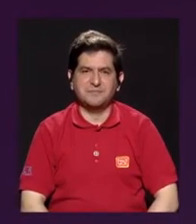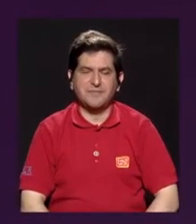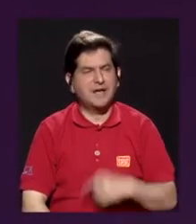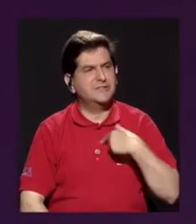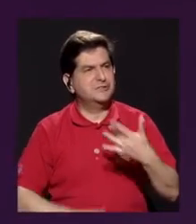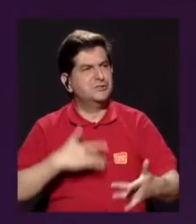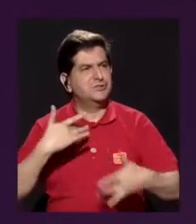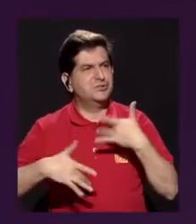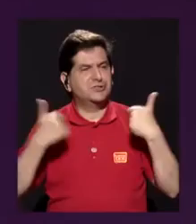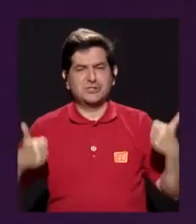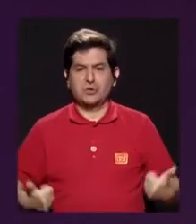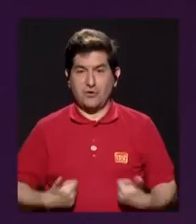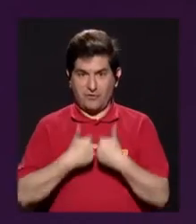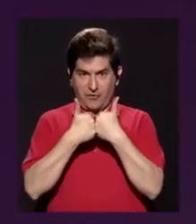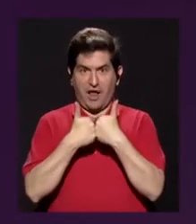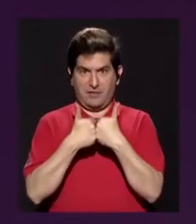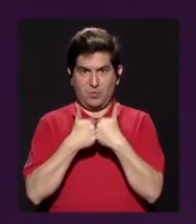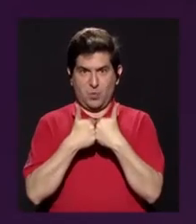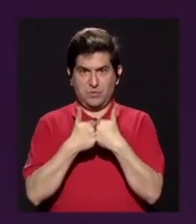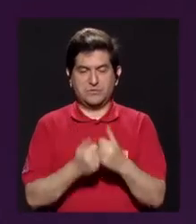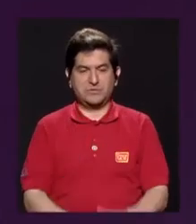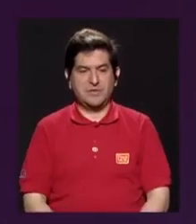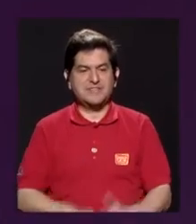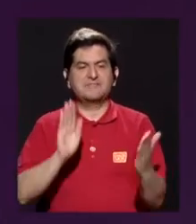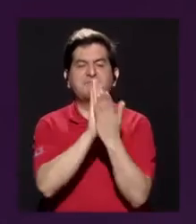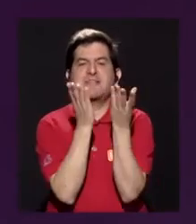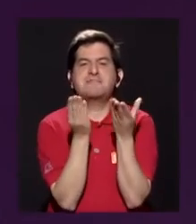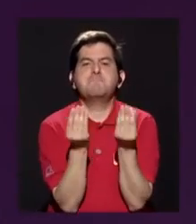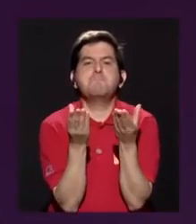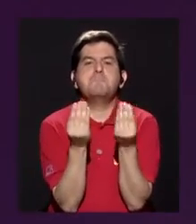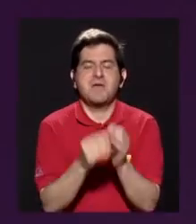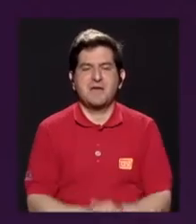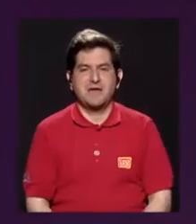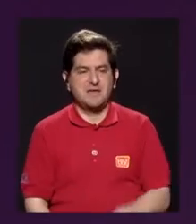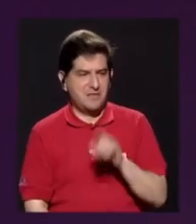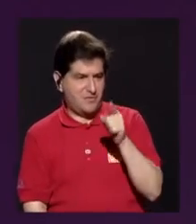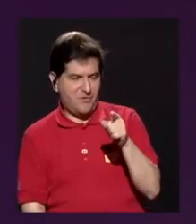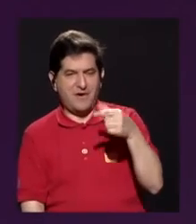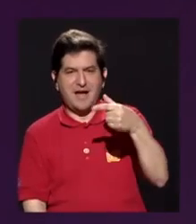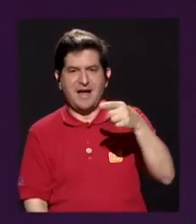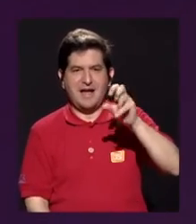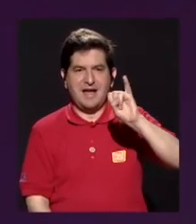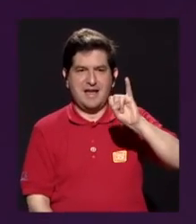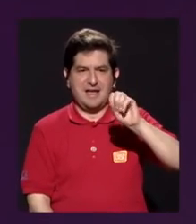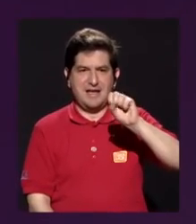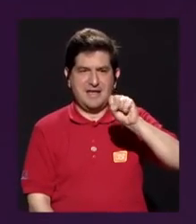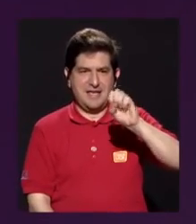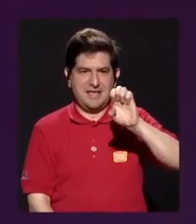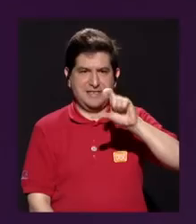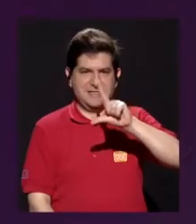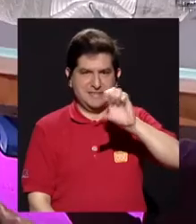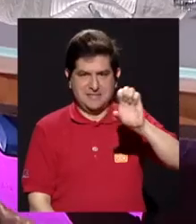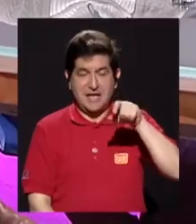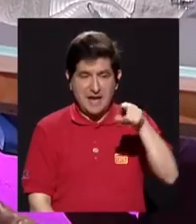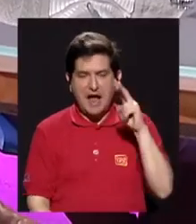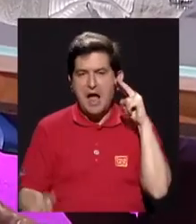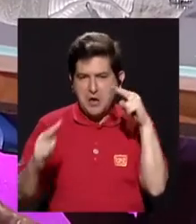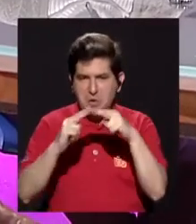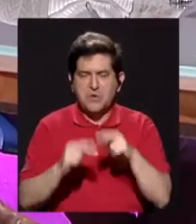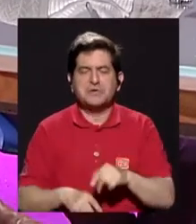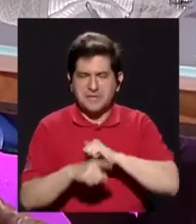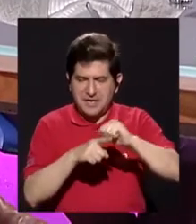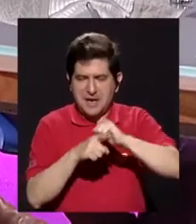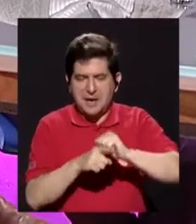Siento que los desafíos son desafíos a los miedos. A doña Giselle la conocí en esa práctica de aguas abiertas